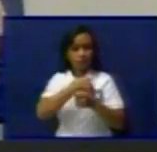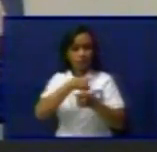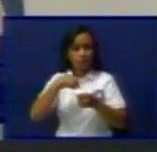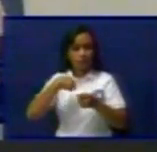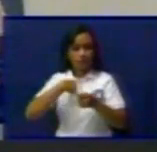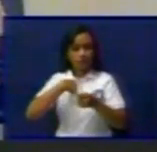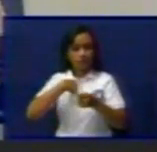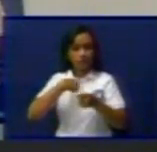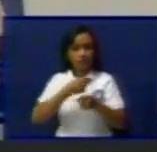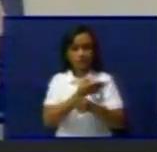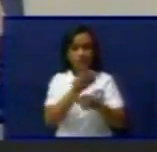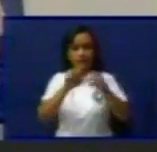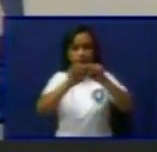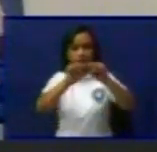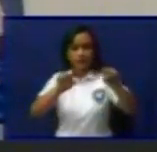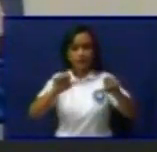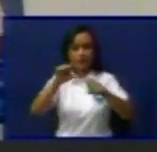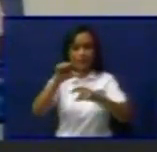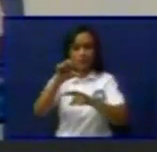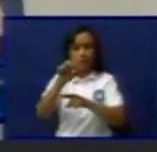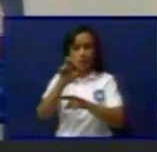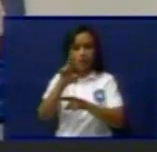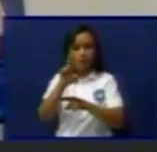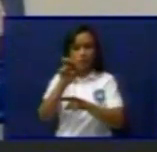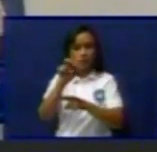situado en San Lorenzo.